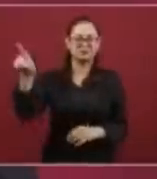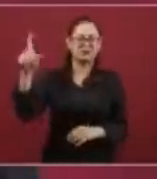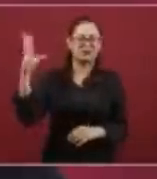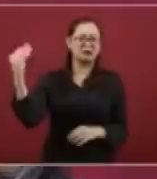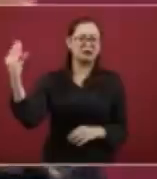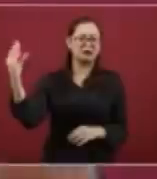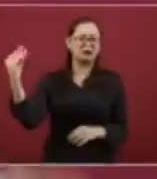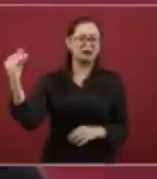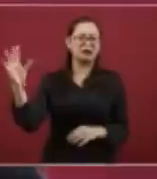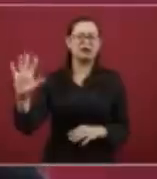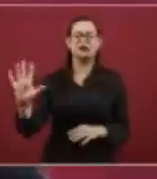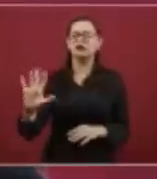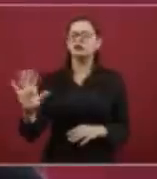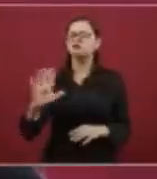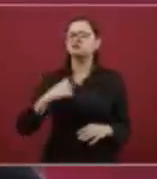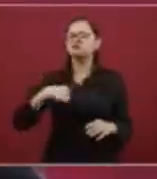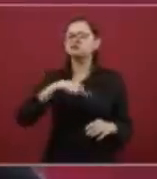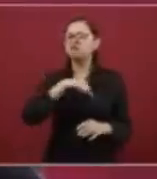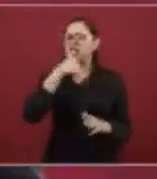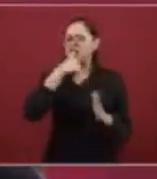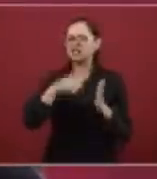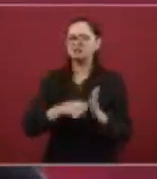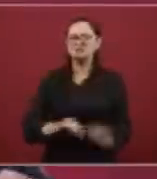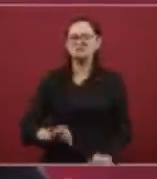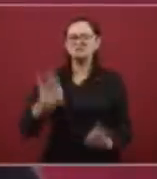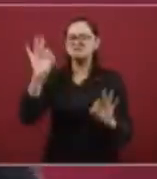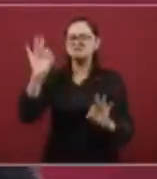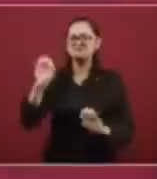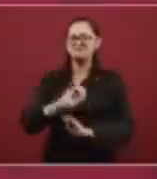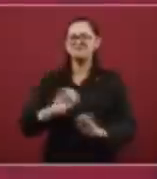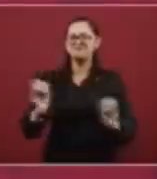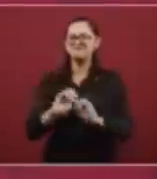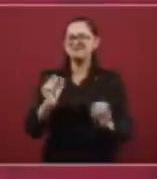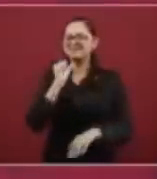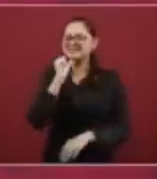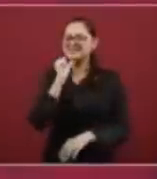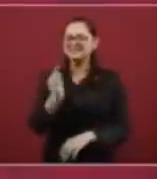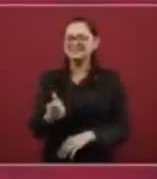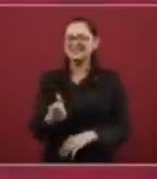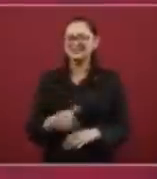No dimos a conocer nosotros la carta.